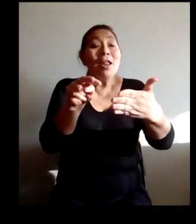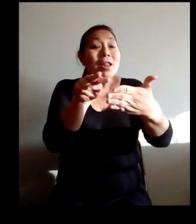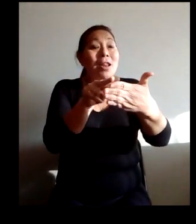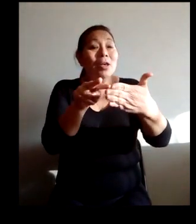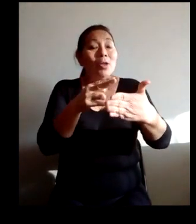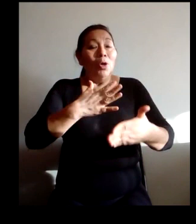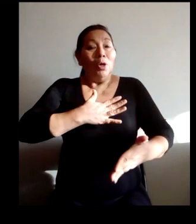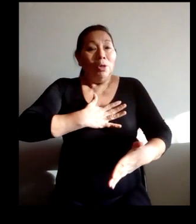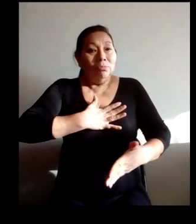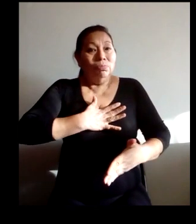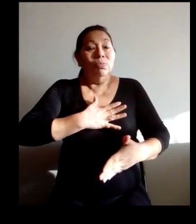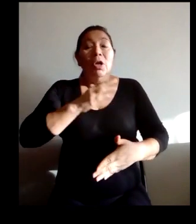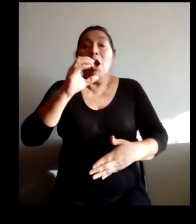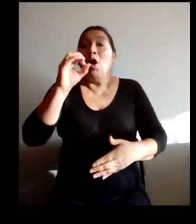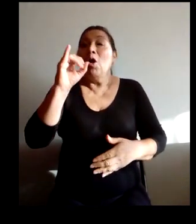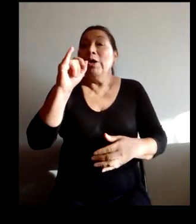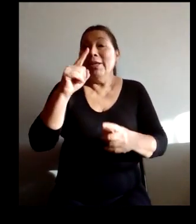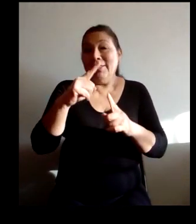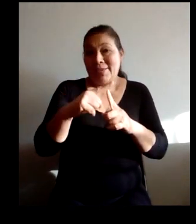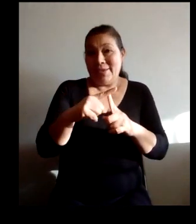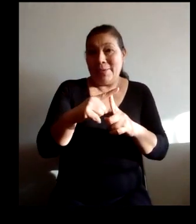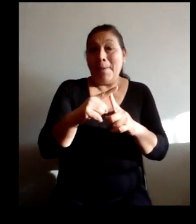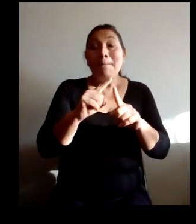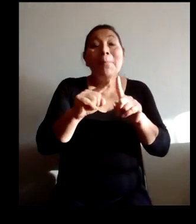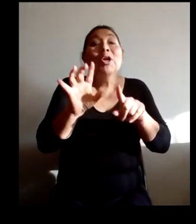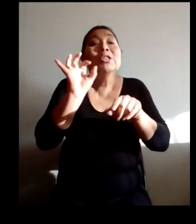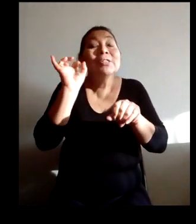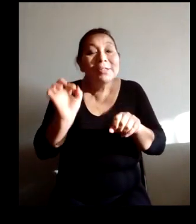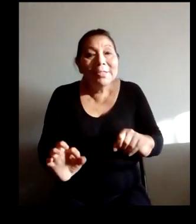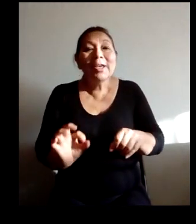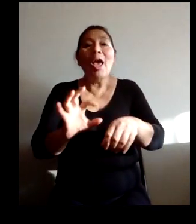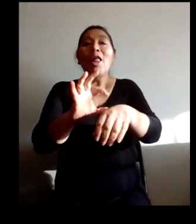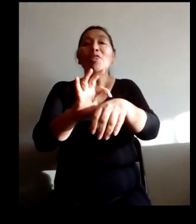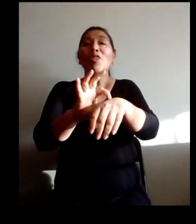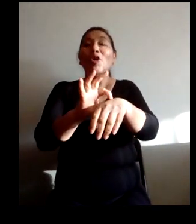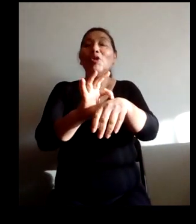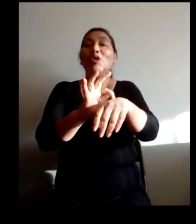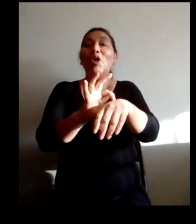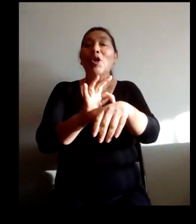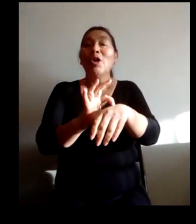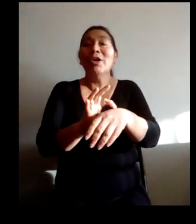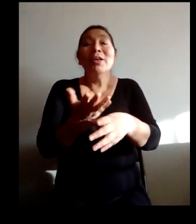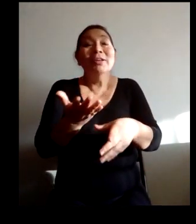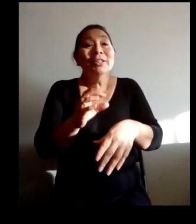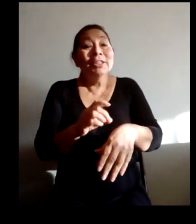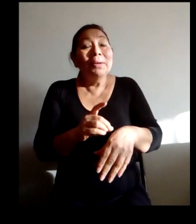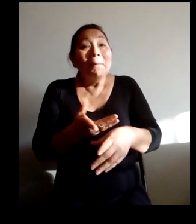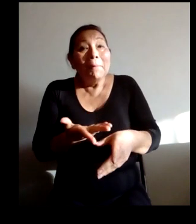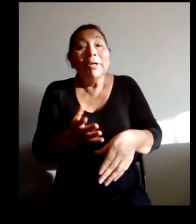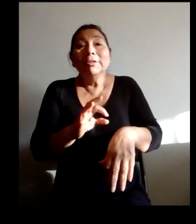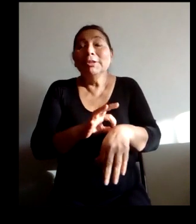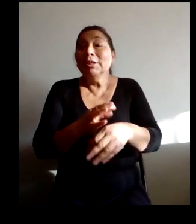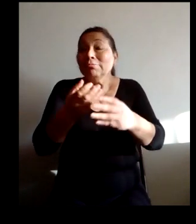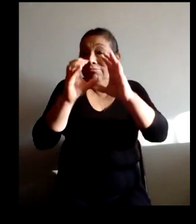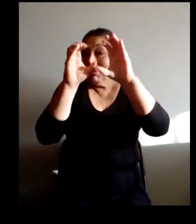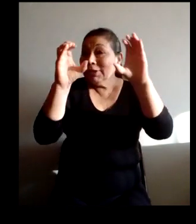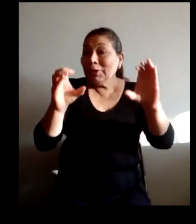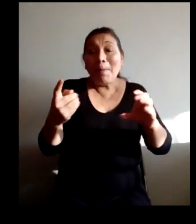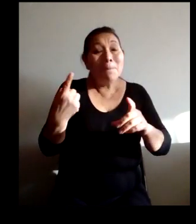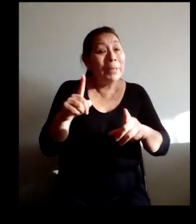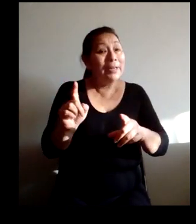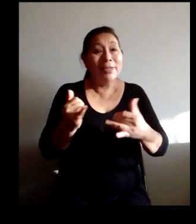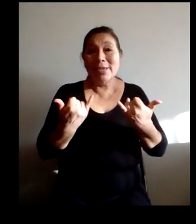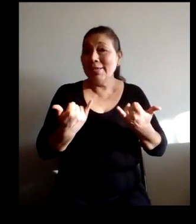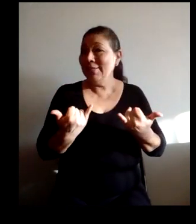través de la lectura de placas radiográficas OIT. Y si el médico no tiene la competencia, la certificación